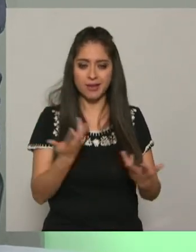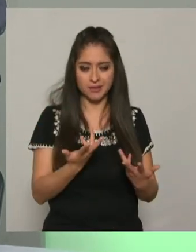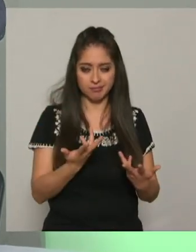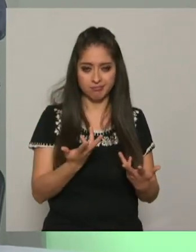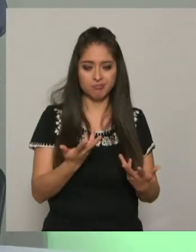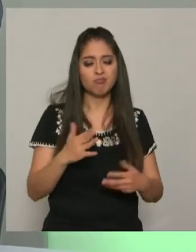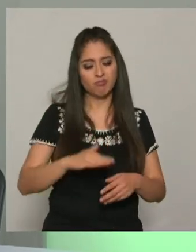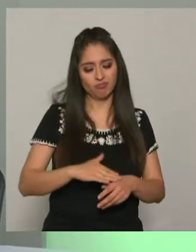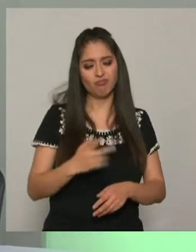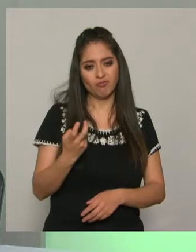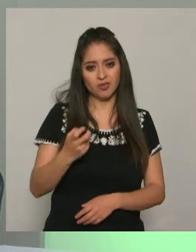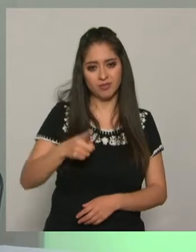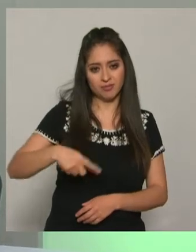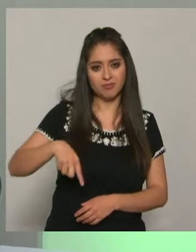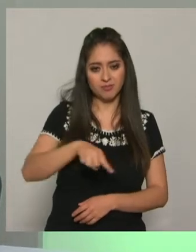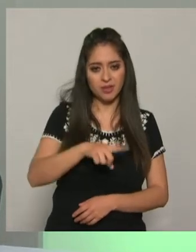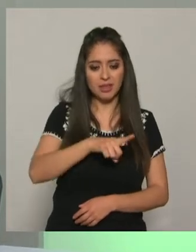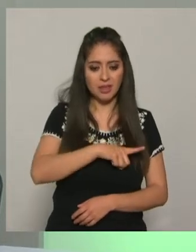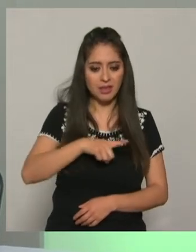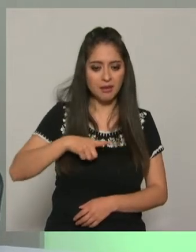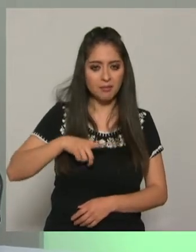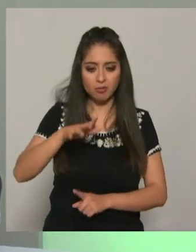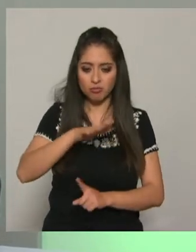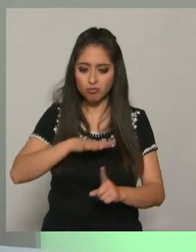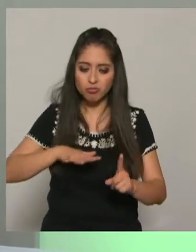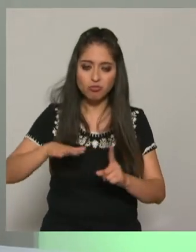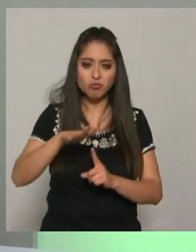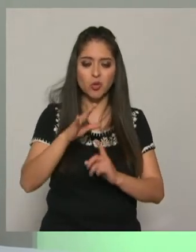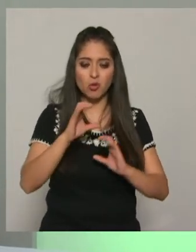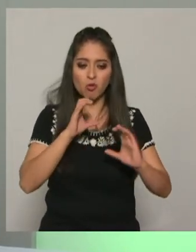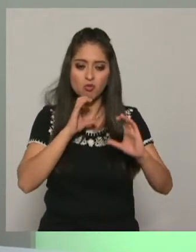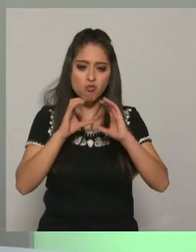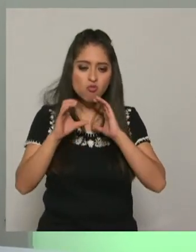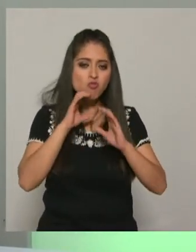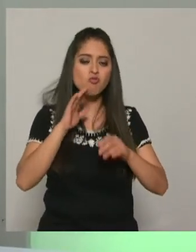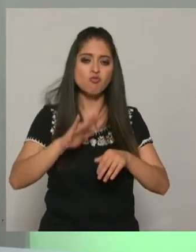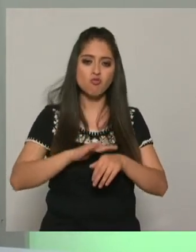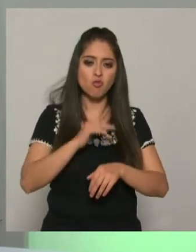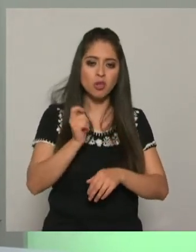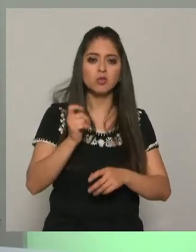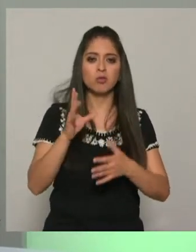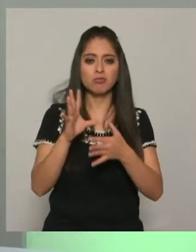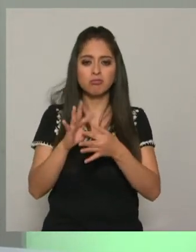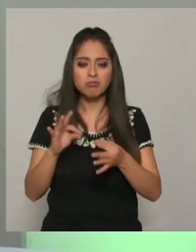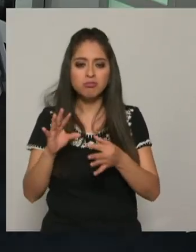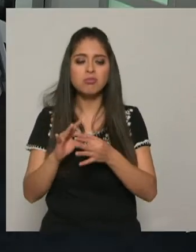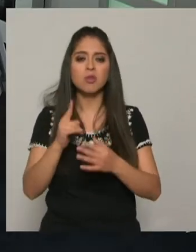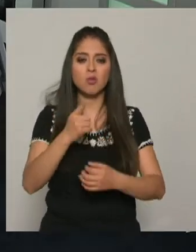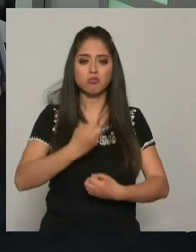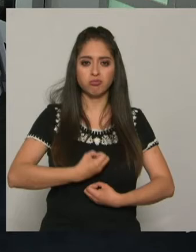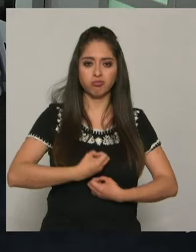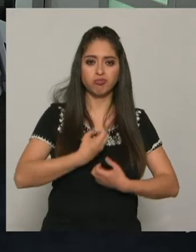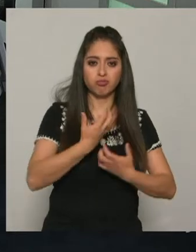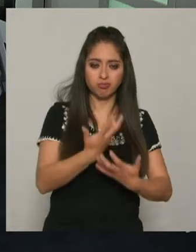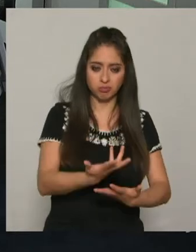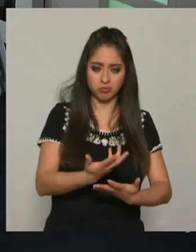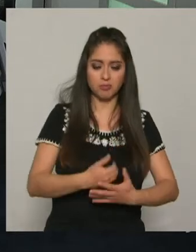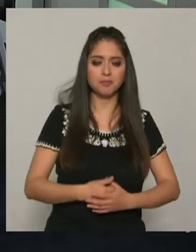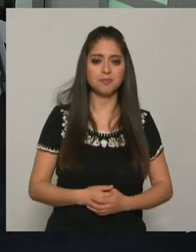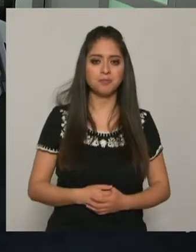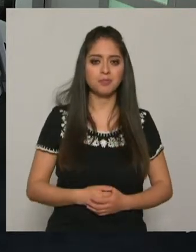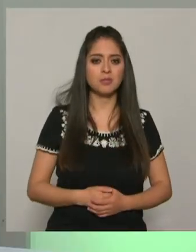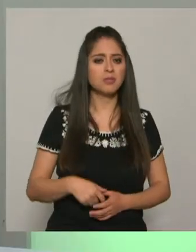tan importante estarnos comunicando, estar hablándonos, estar diciendo las cosas. Y lo que hemos